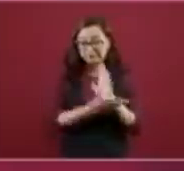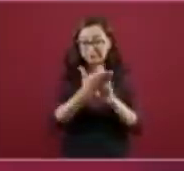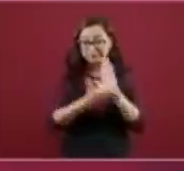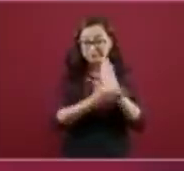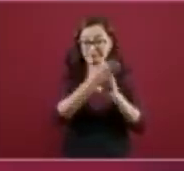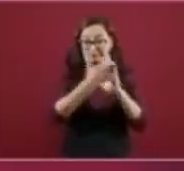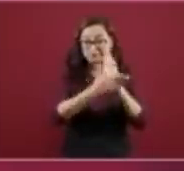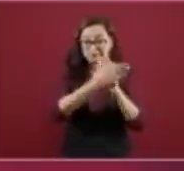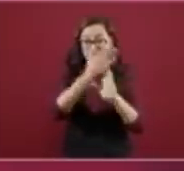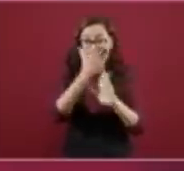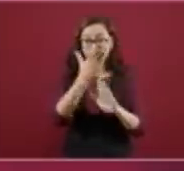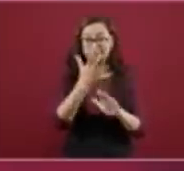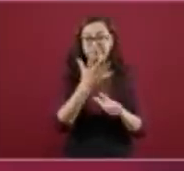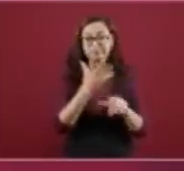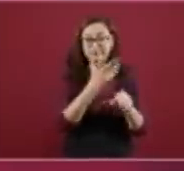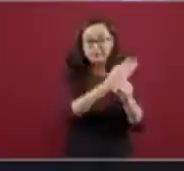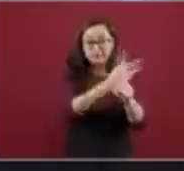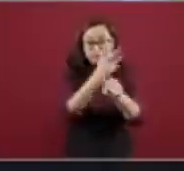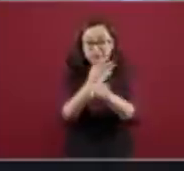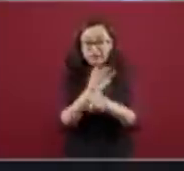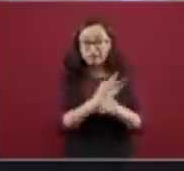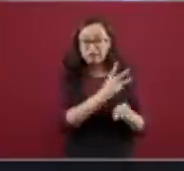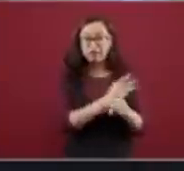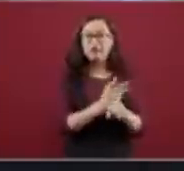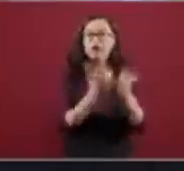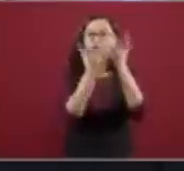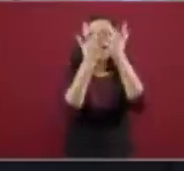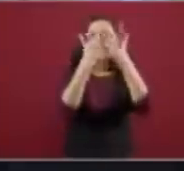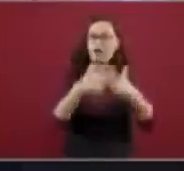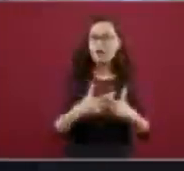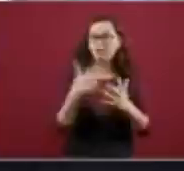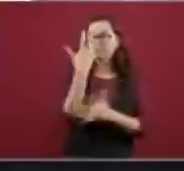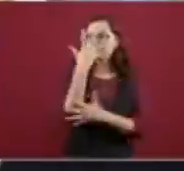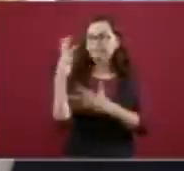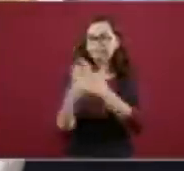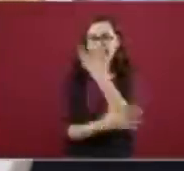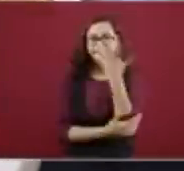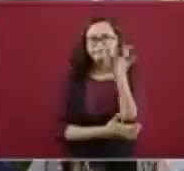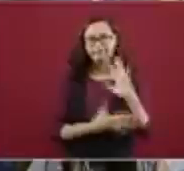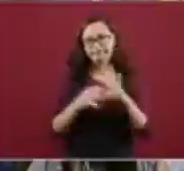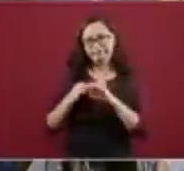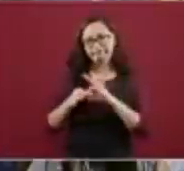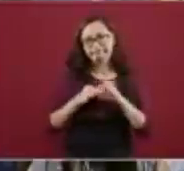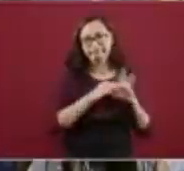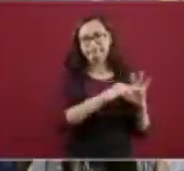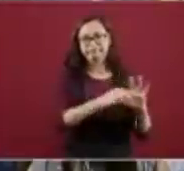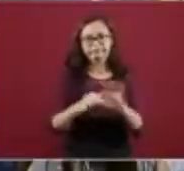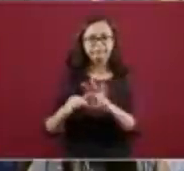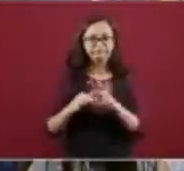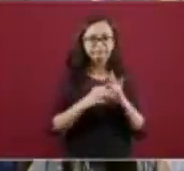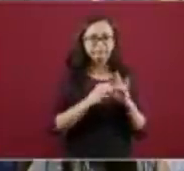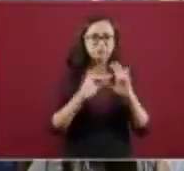tienen que ser ecológicos, acorde, sí, con el medio ambiente.